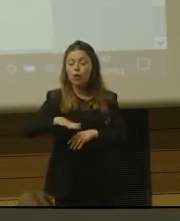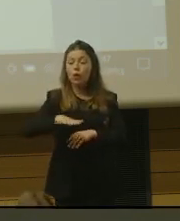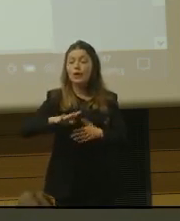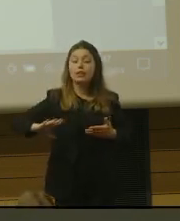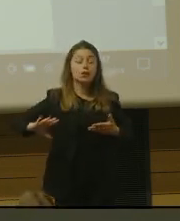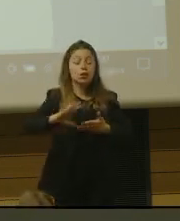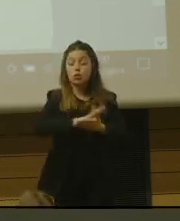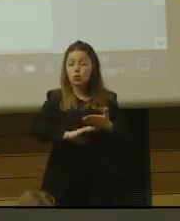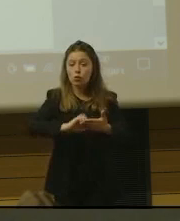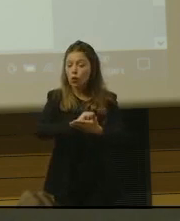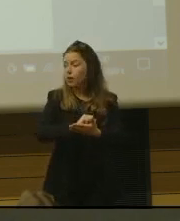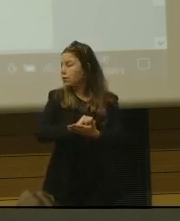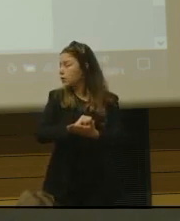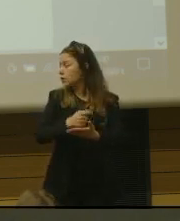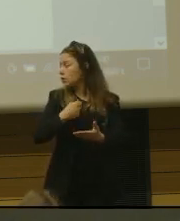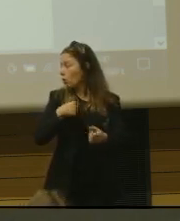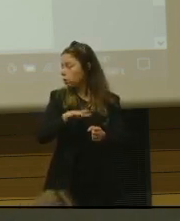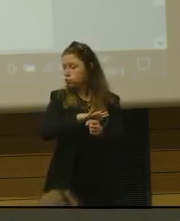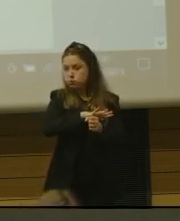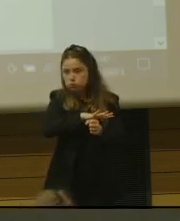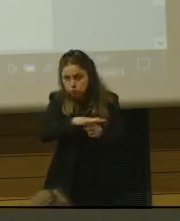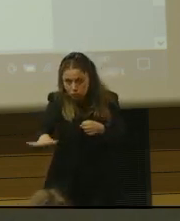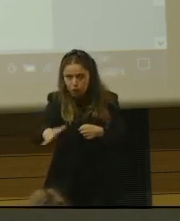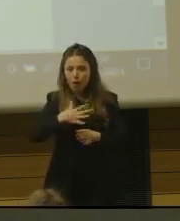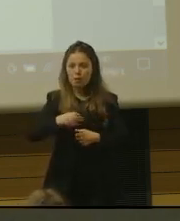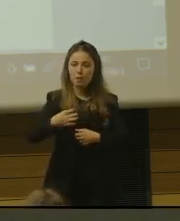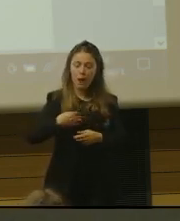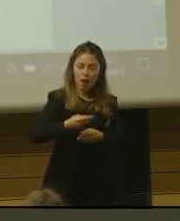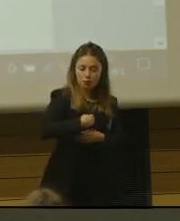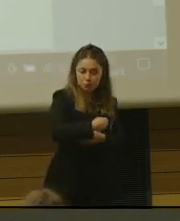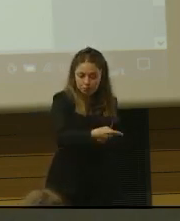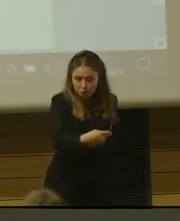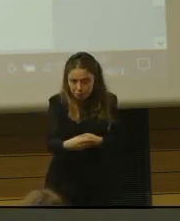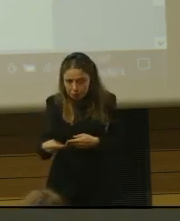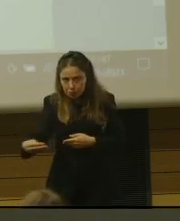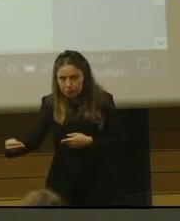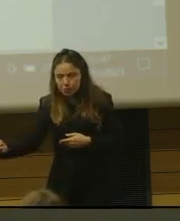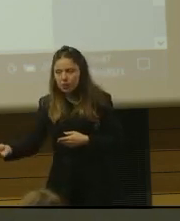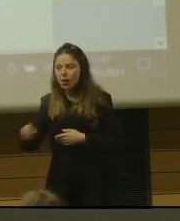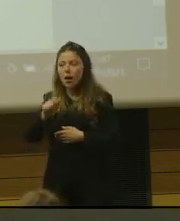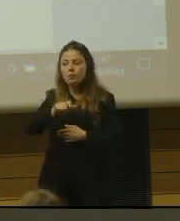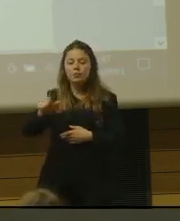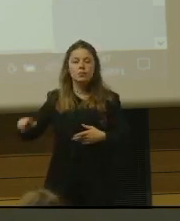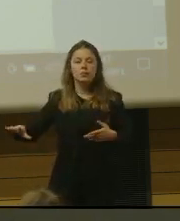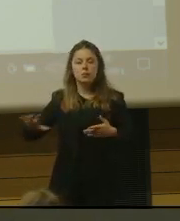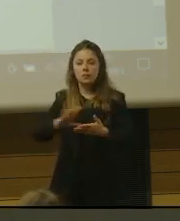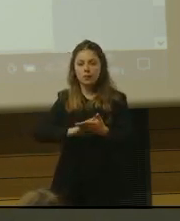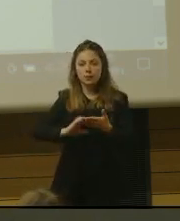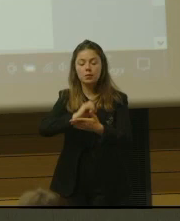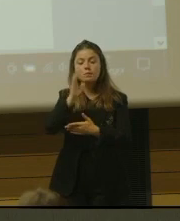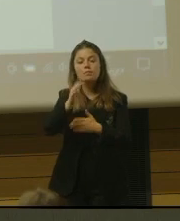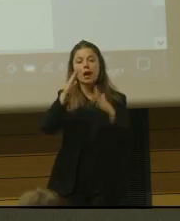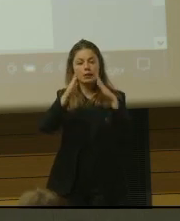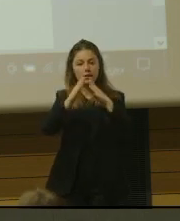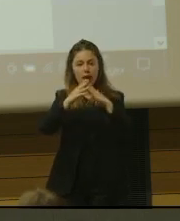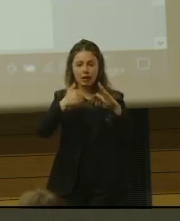con, bueno, entregando folletos en mano y tal a todas las personas y tal, incluso en las